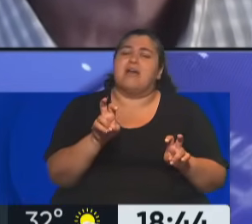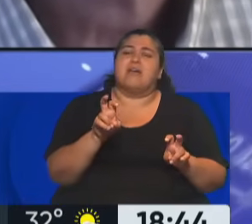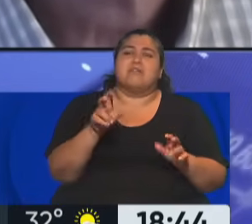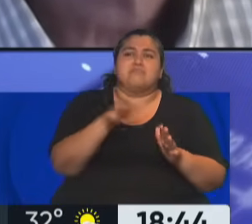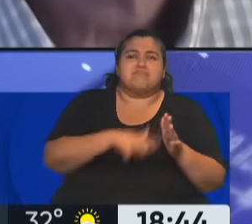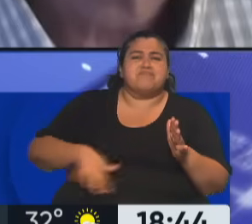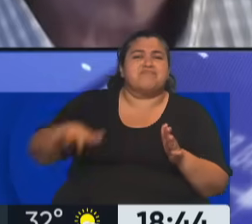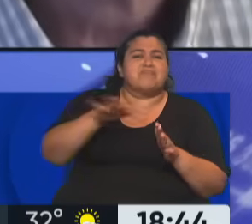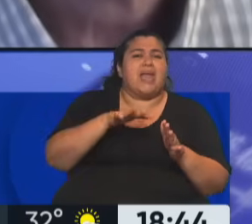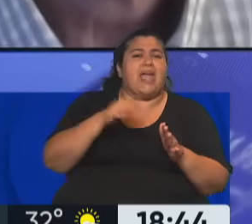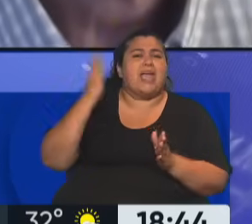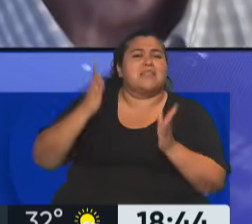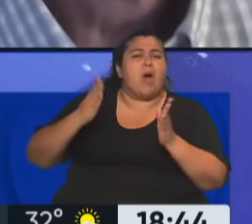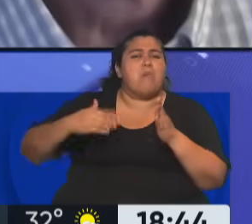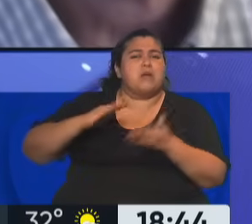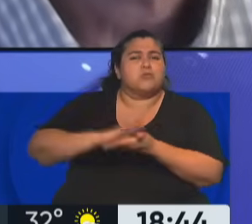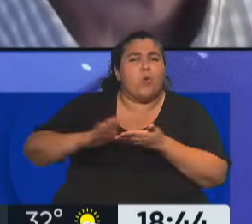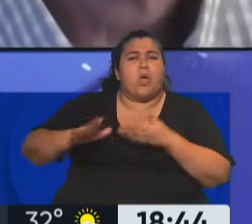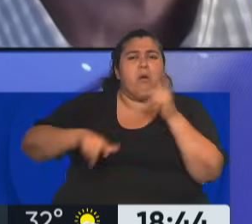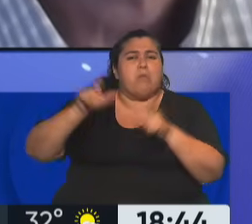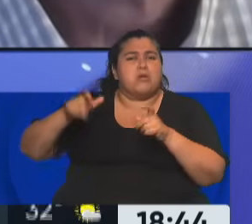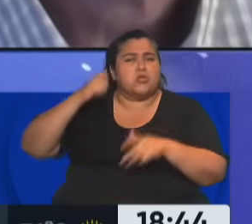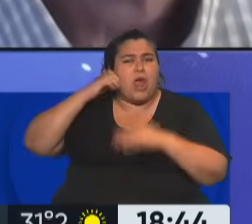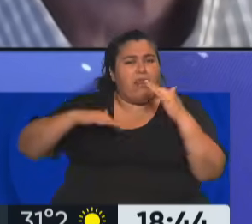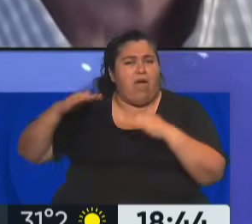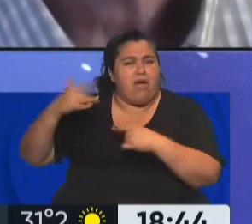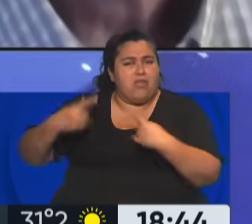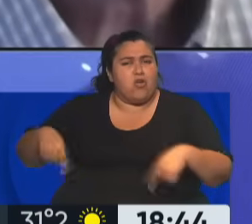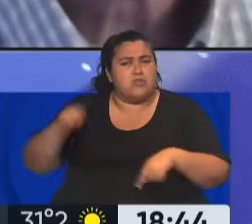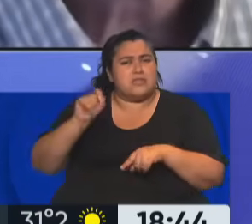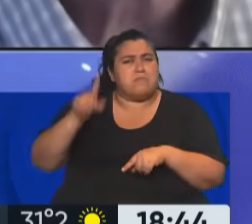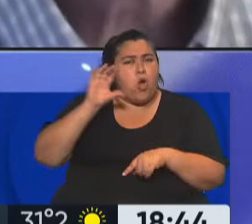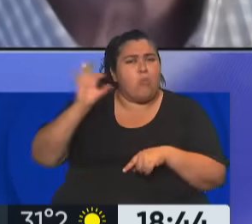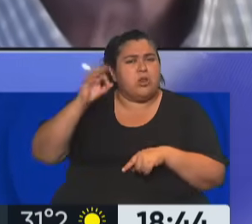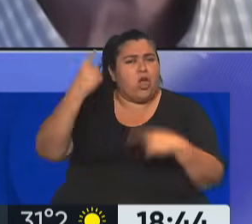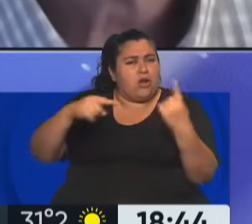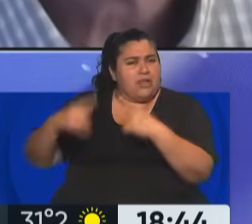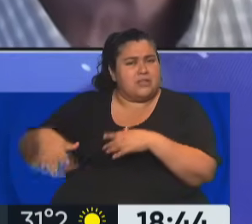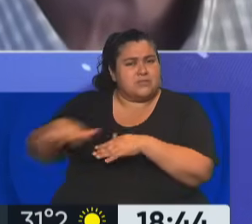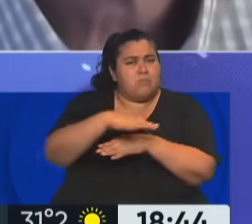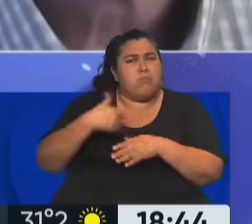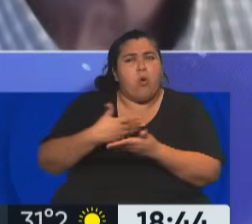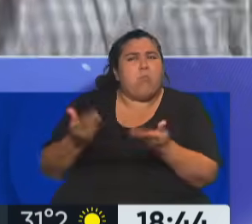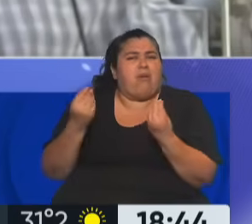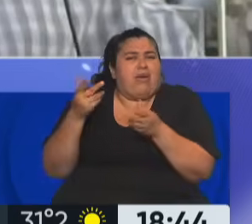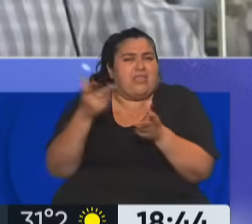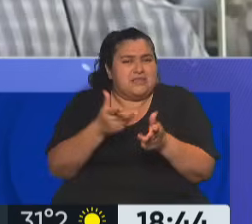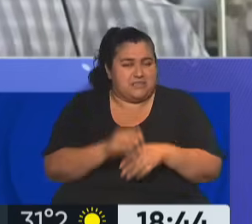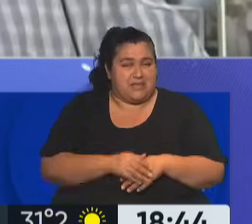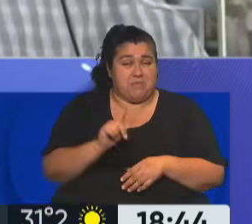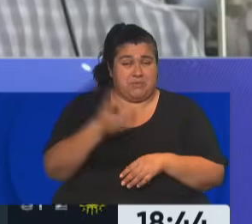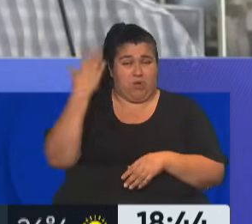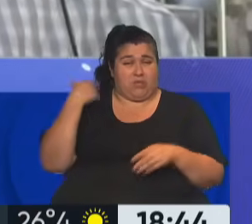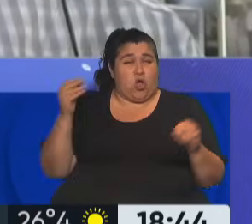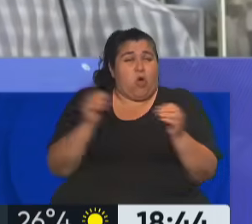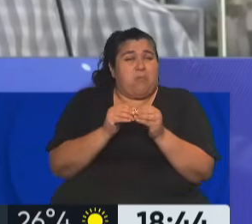esta mirada diferente que tienen a este conflicto, ¿verdad? Bueno, totalmente, lo explicaba el colega de Singapur. Es